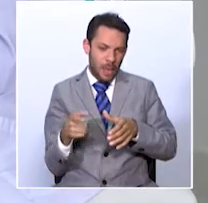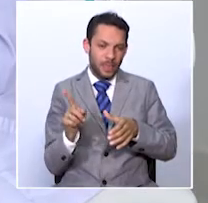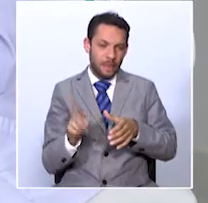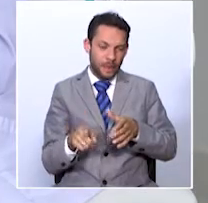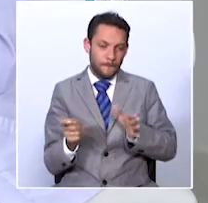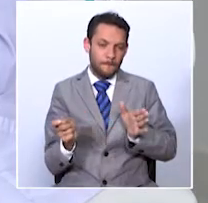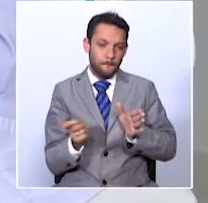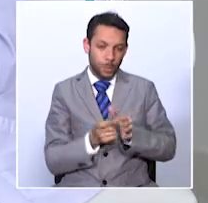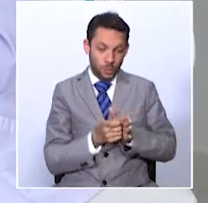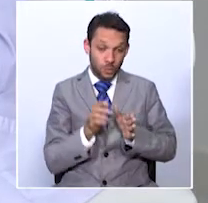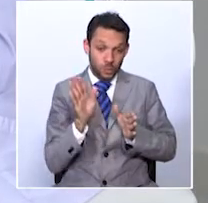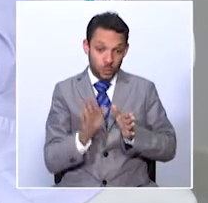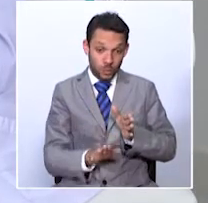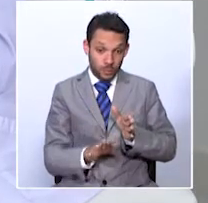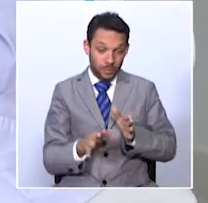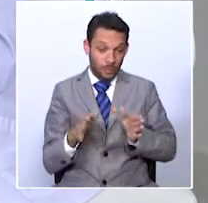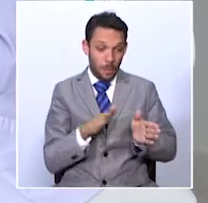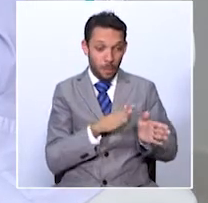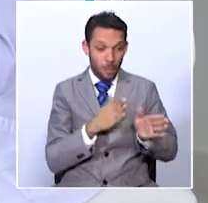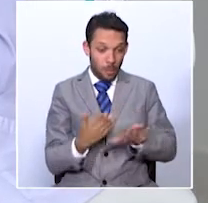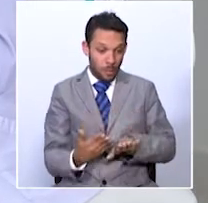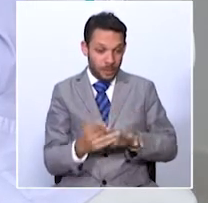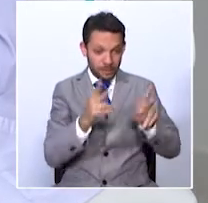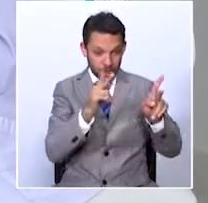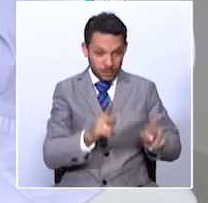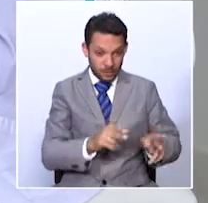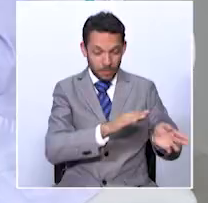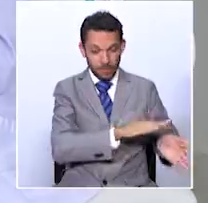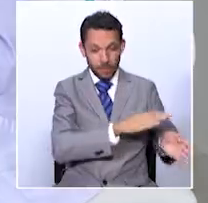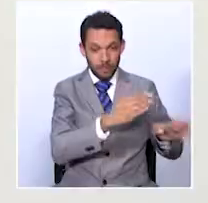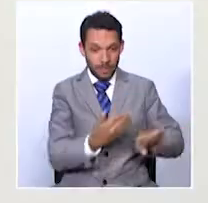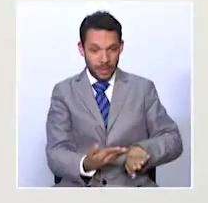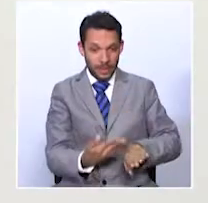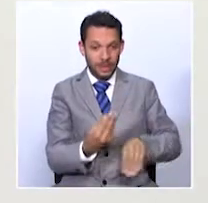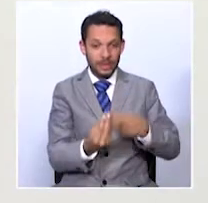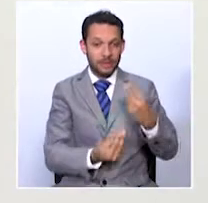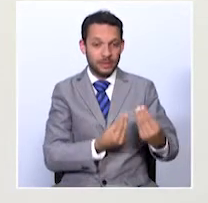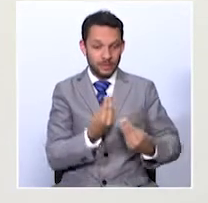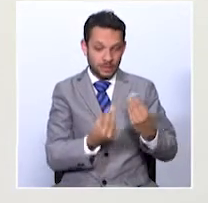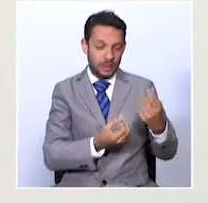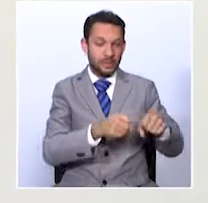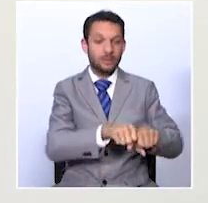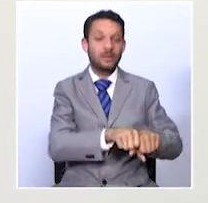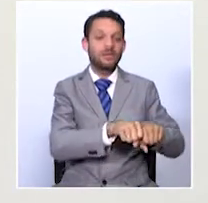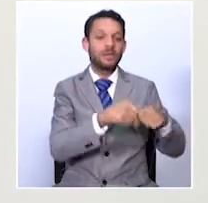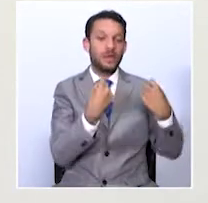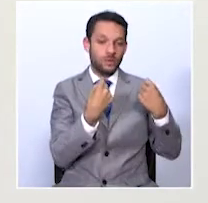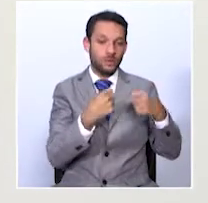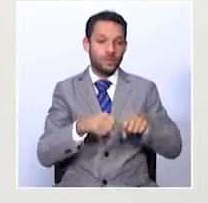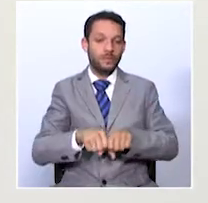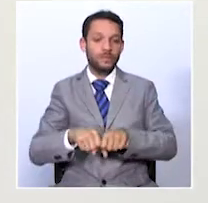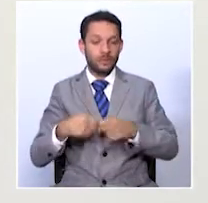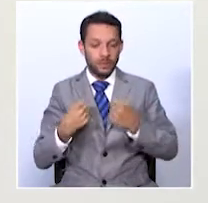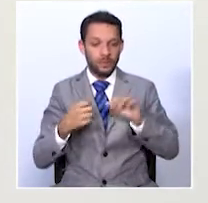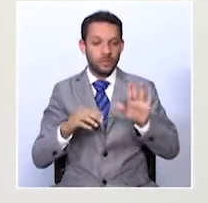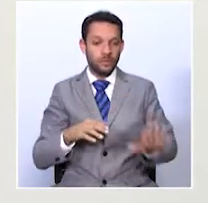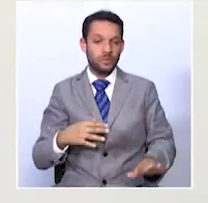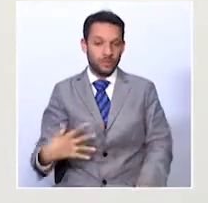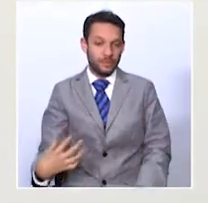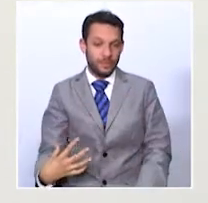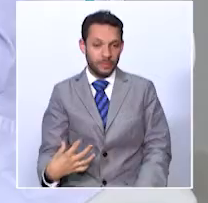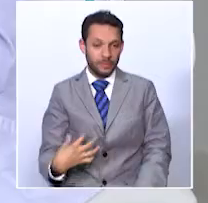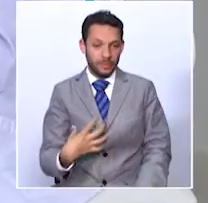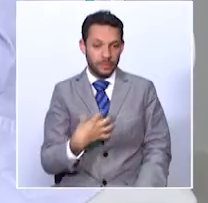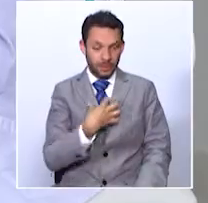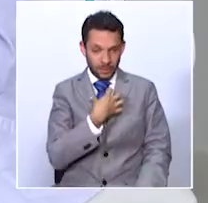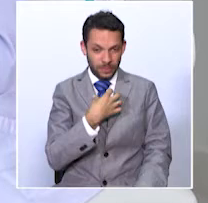que en lugar de matar a la gente, ese cáncer lo que causa es daño. Un ejemplo, o un paciente con un cáncer vasocelular en la punta